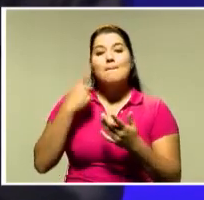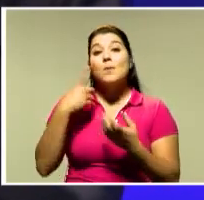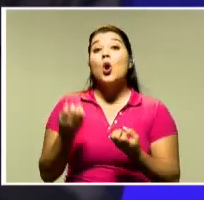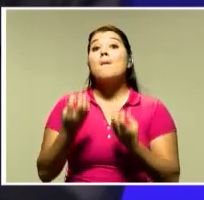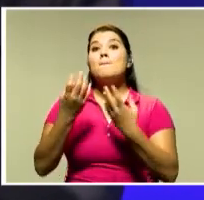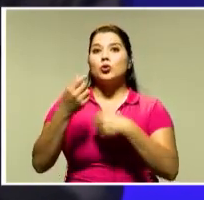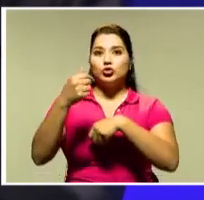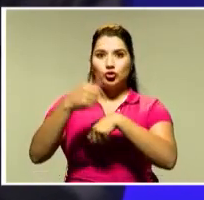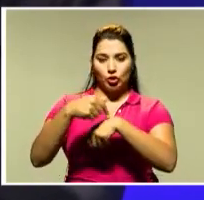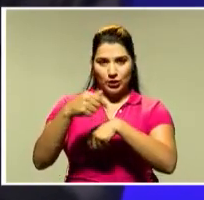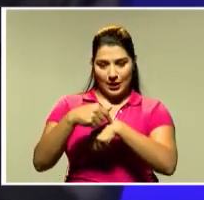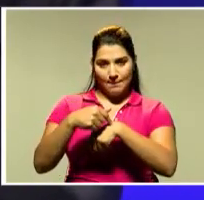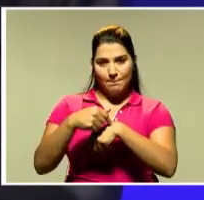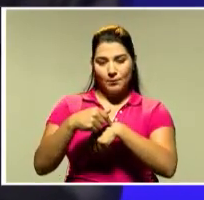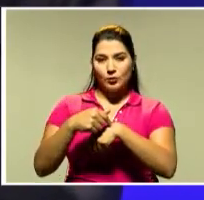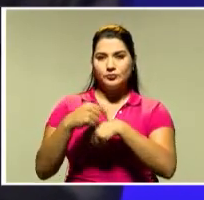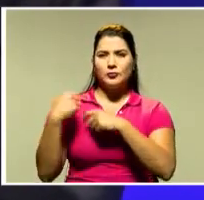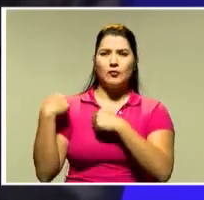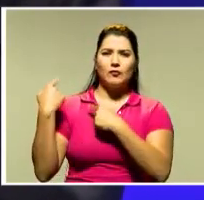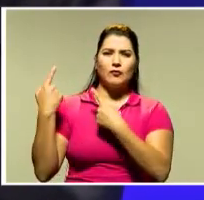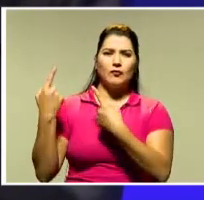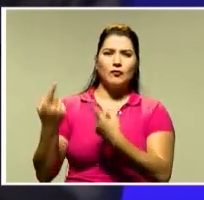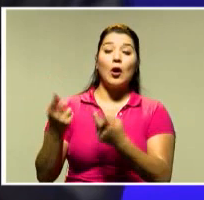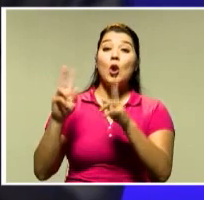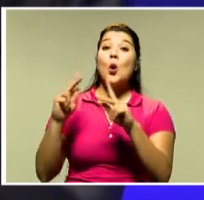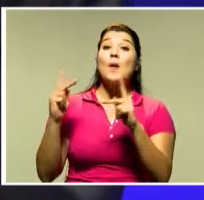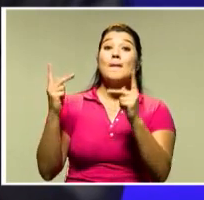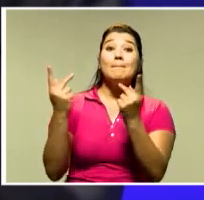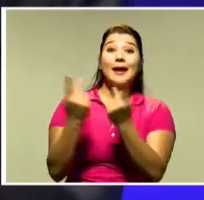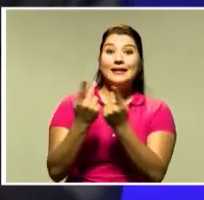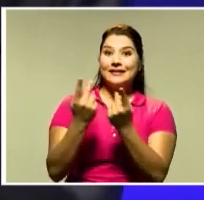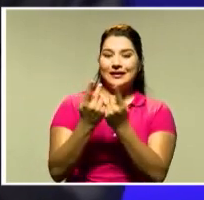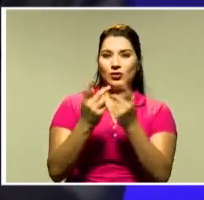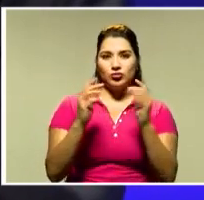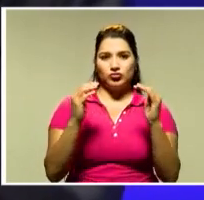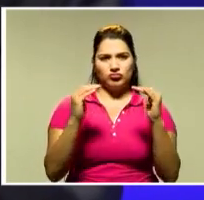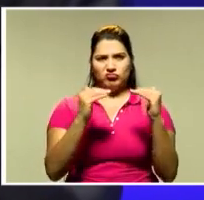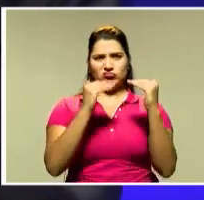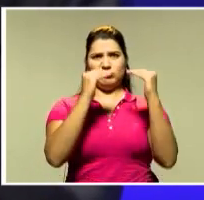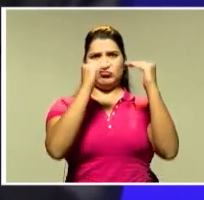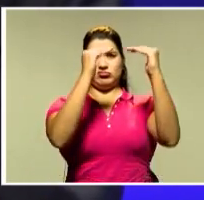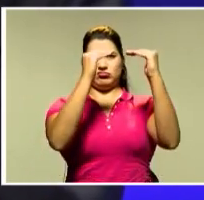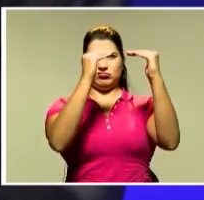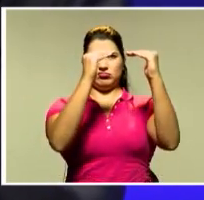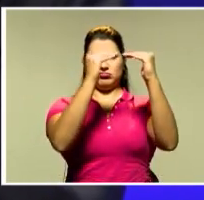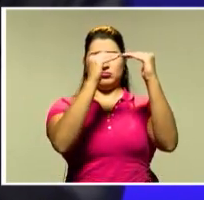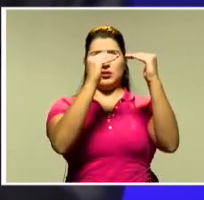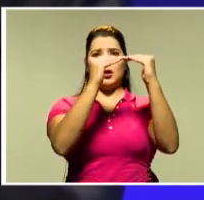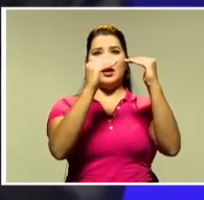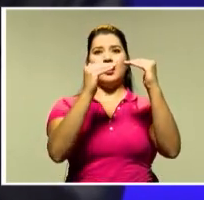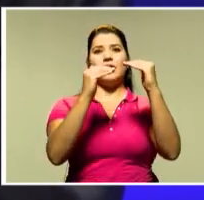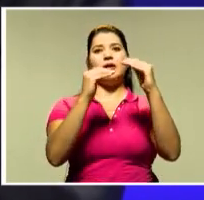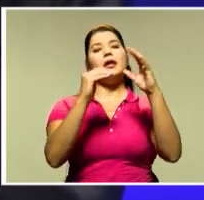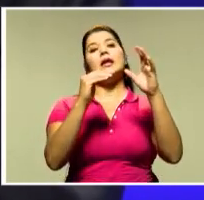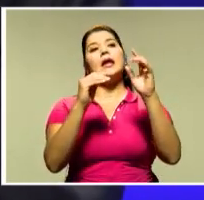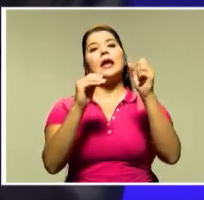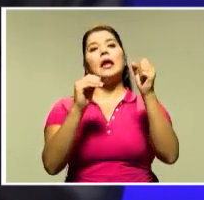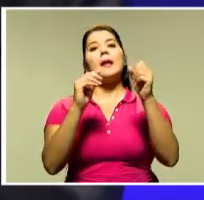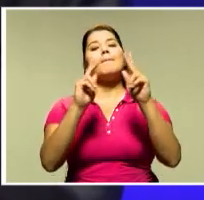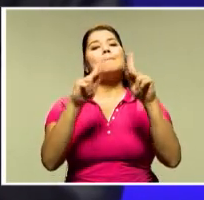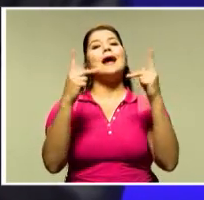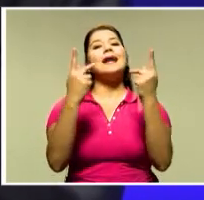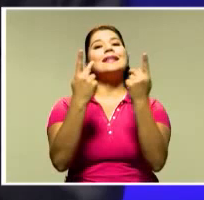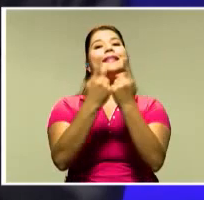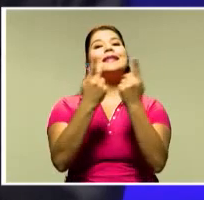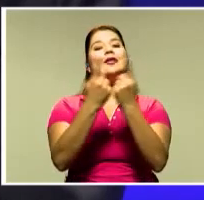más del que debía, los partidos de oposición se acostumbraron a usar el reglamento de la Asamblea como una forma de